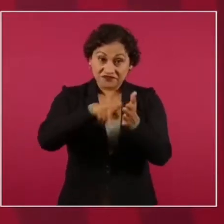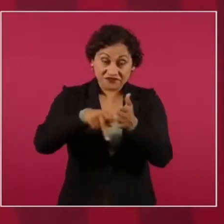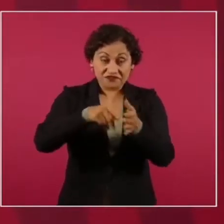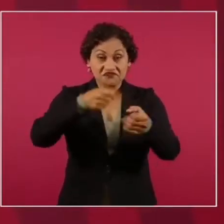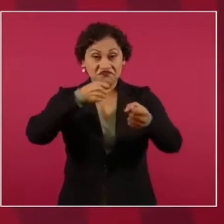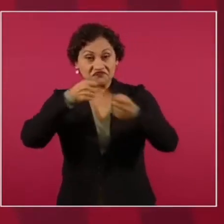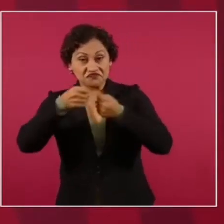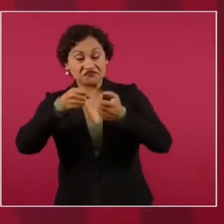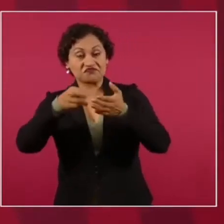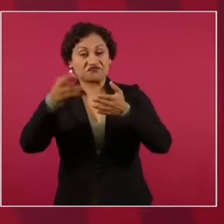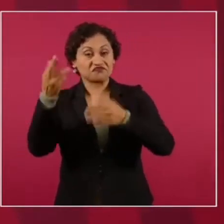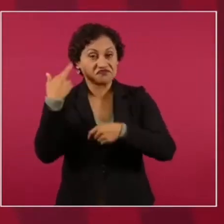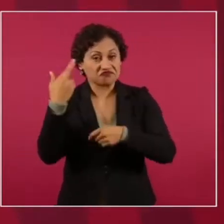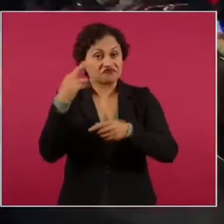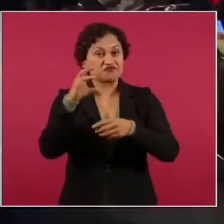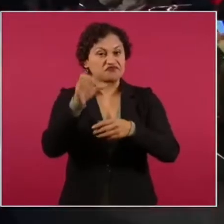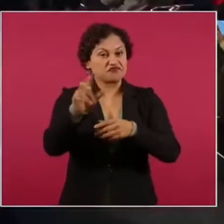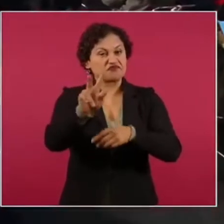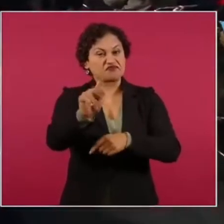buscan